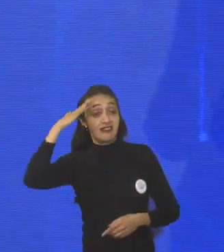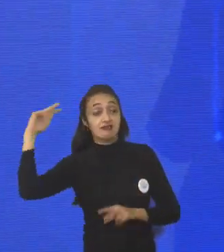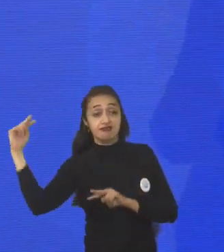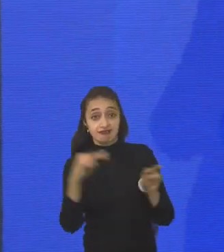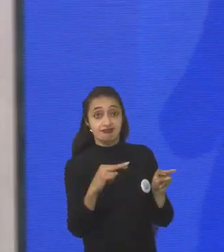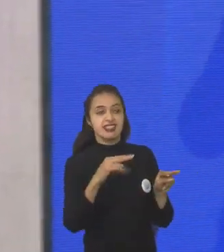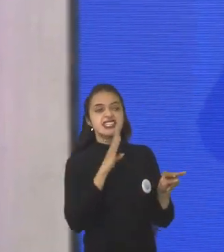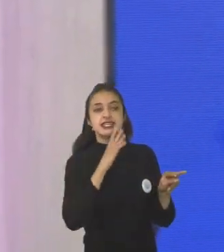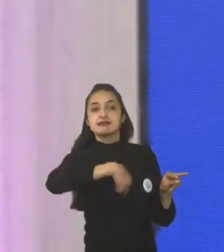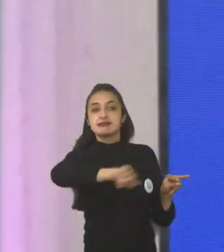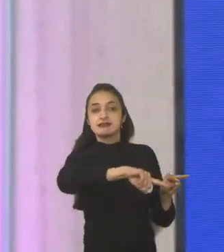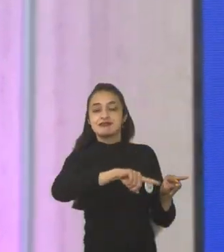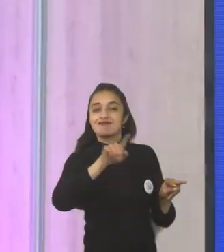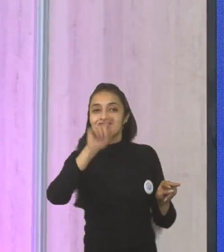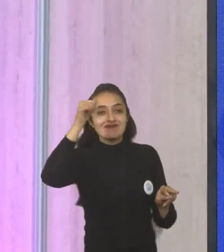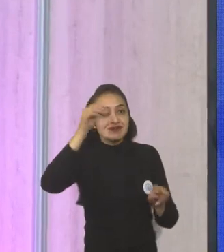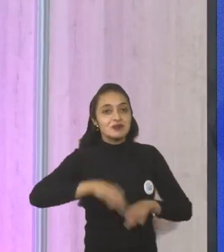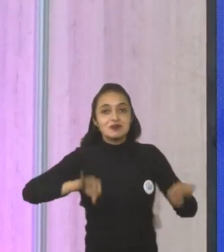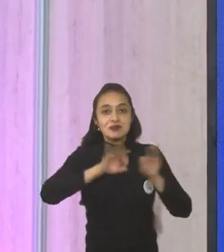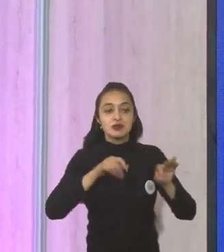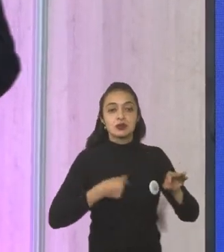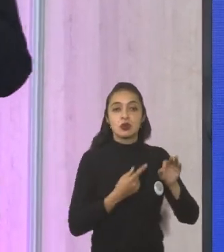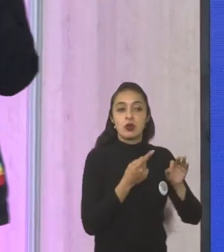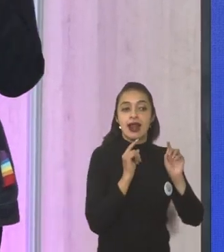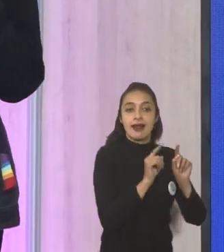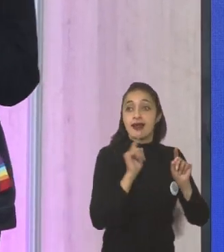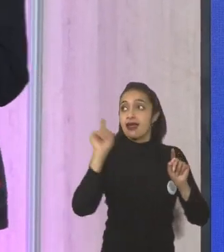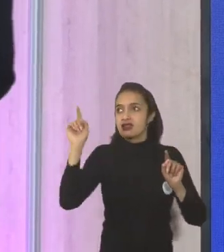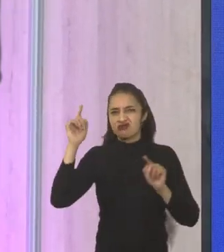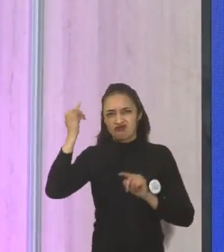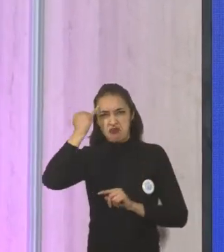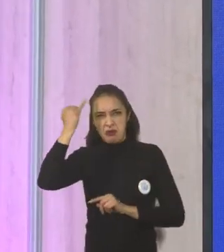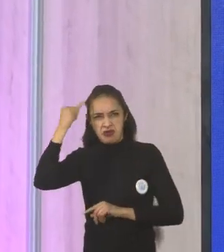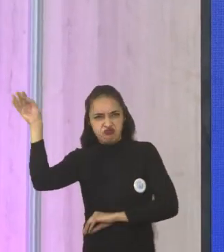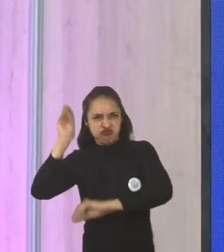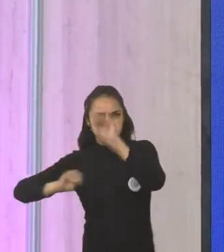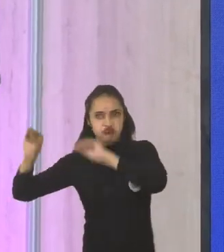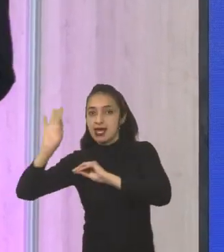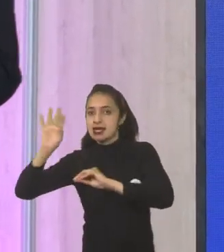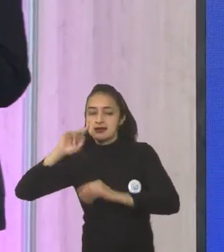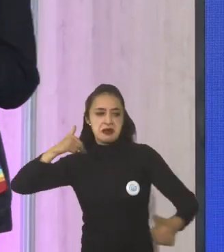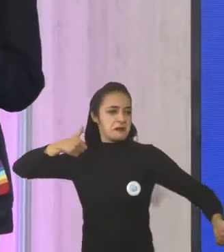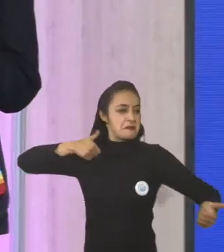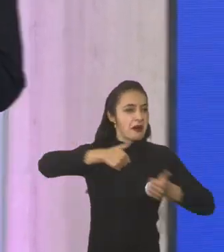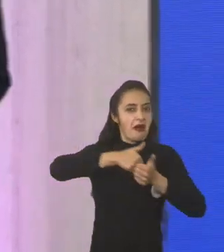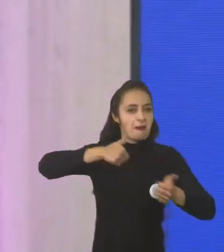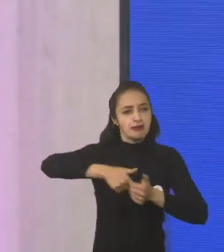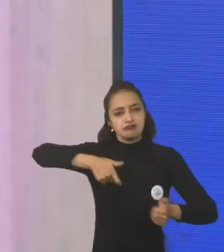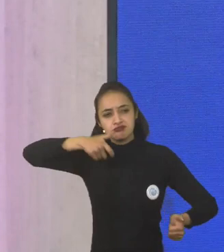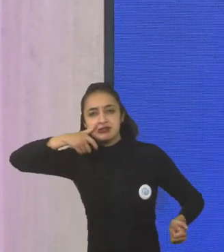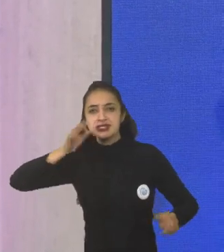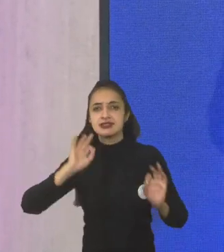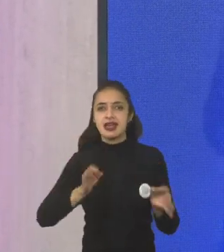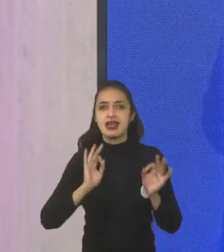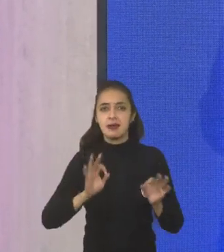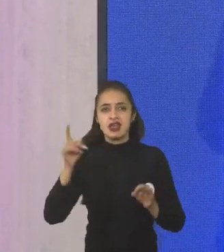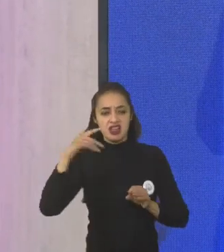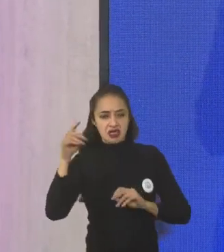ustedes. Acuérdense que son los creadores del algoritmo. Acuérdense que ellos están encima de absolutamente todo. Ellos